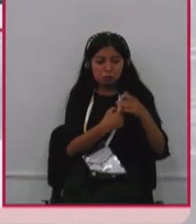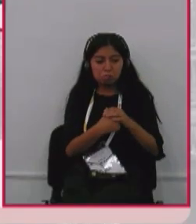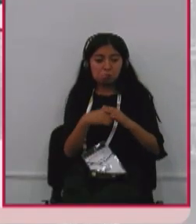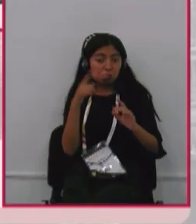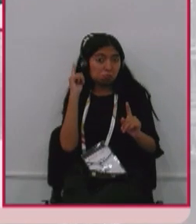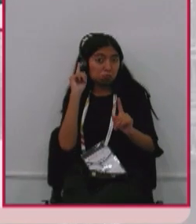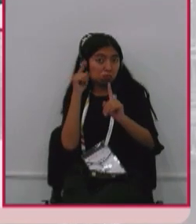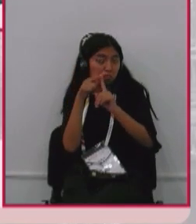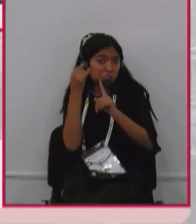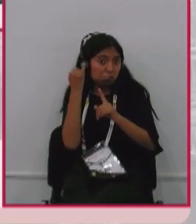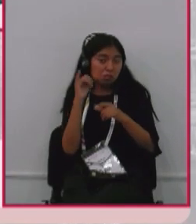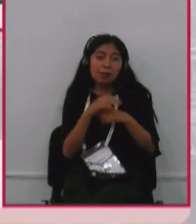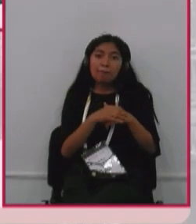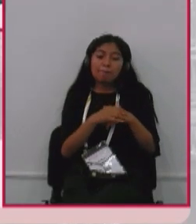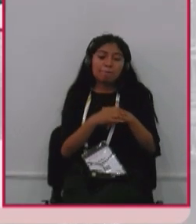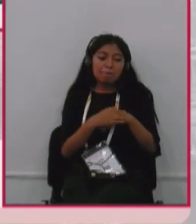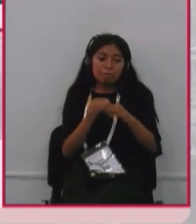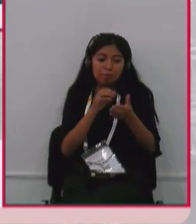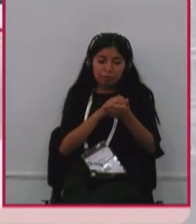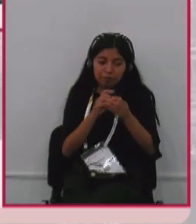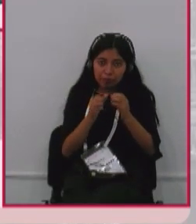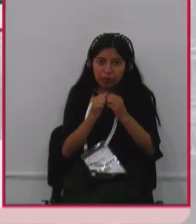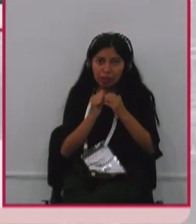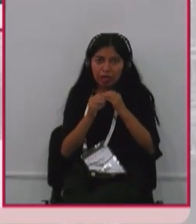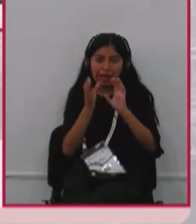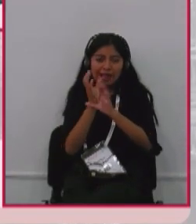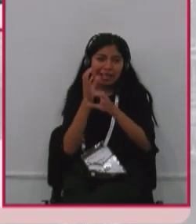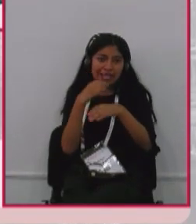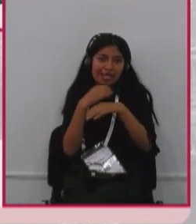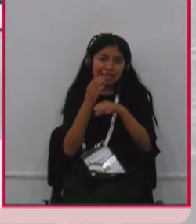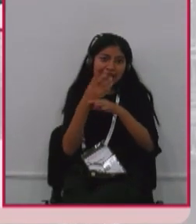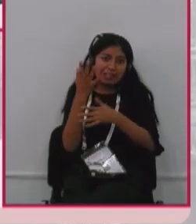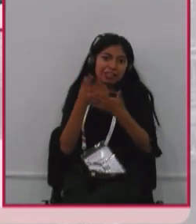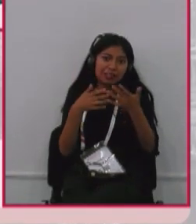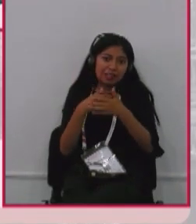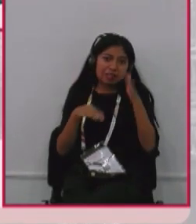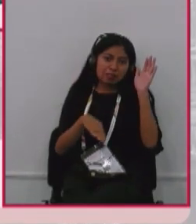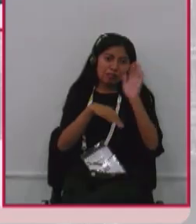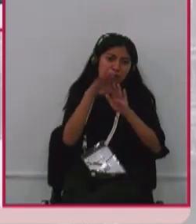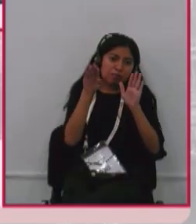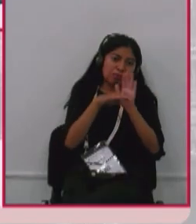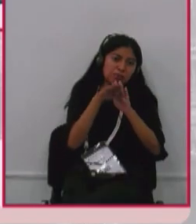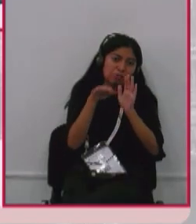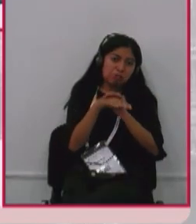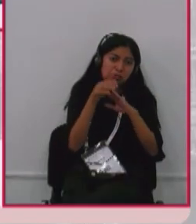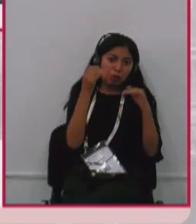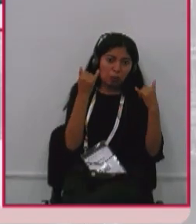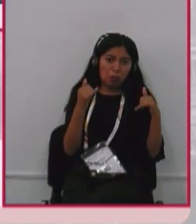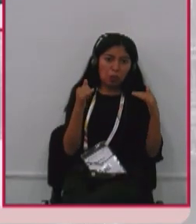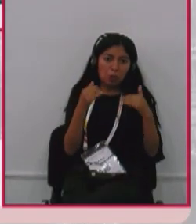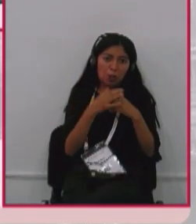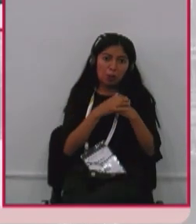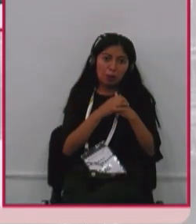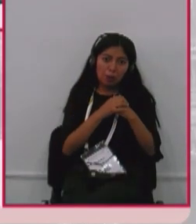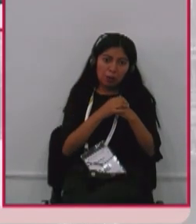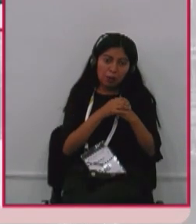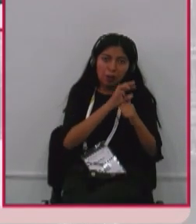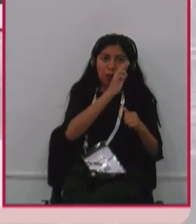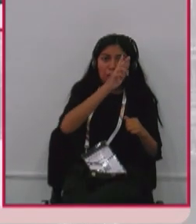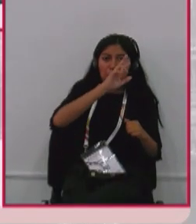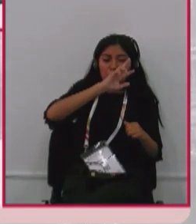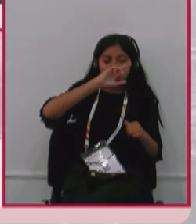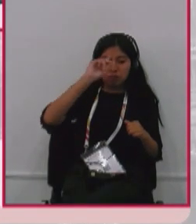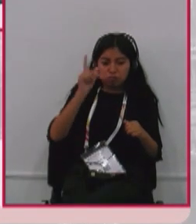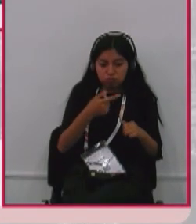fue diseñar celdas de mayor volumen para procesar mayor tratamiento. Y es así que hoy día, por ejemplo, tenemos la celda B13000, que una